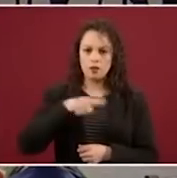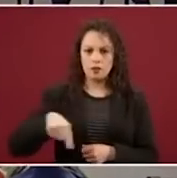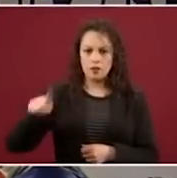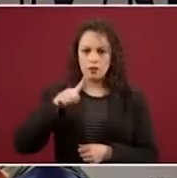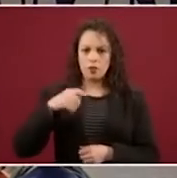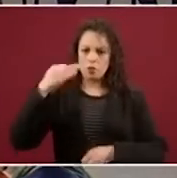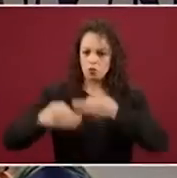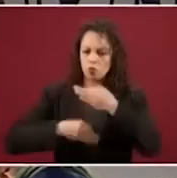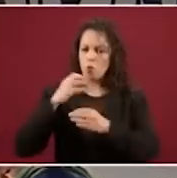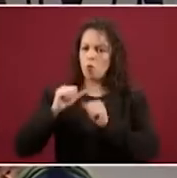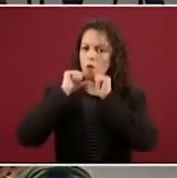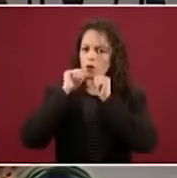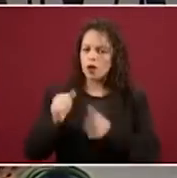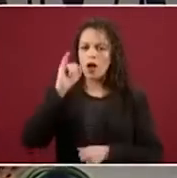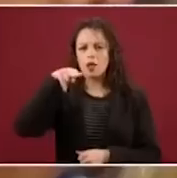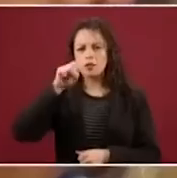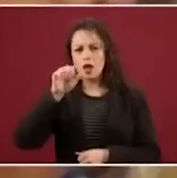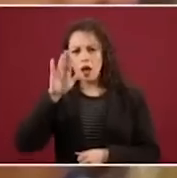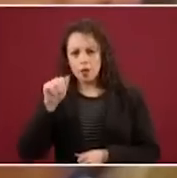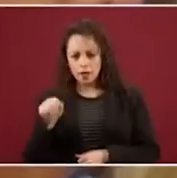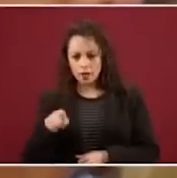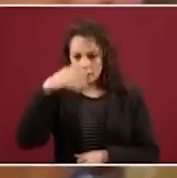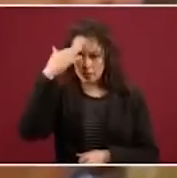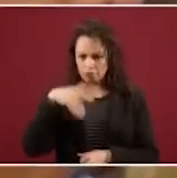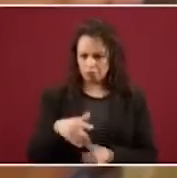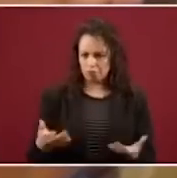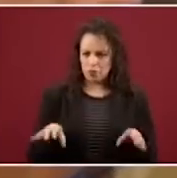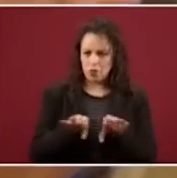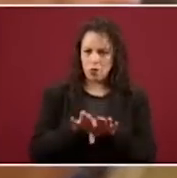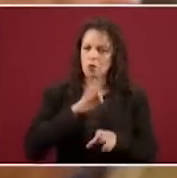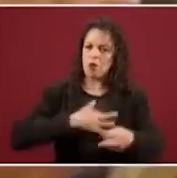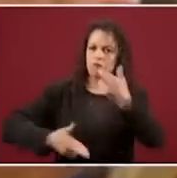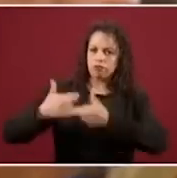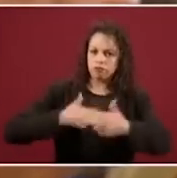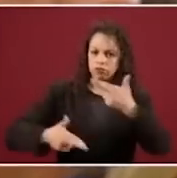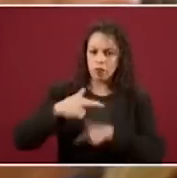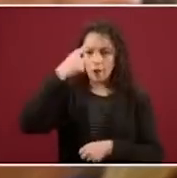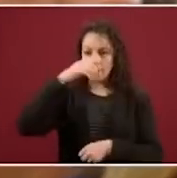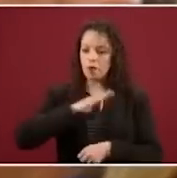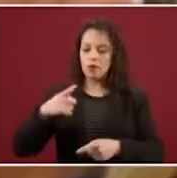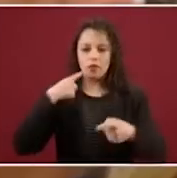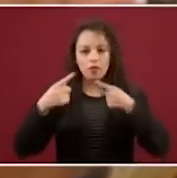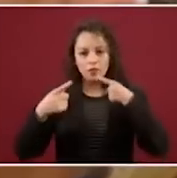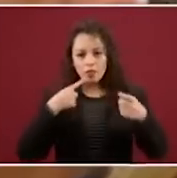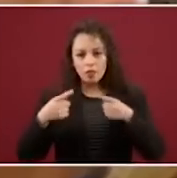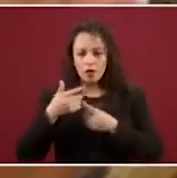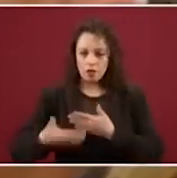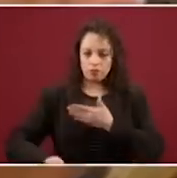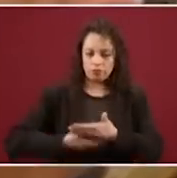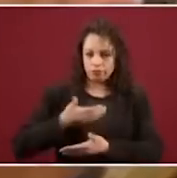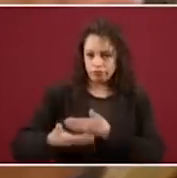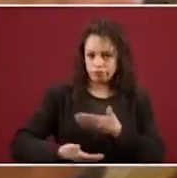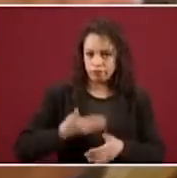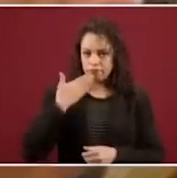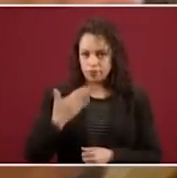nada en el tema del INSABI, si ya no hay un punto de retorno o de diálogo para un esquema que se